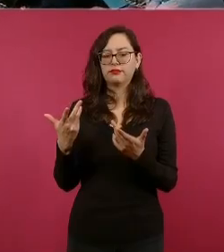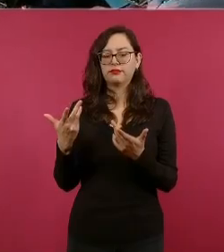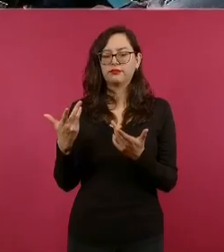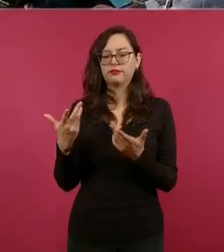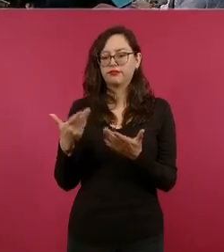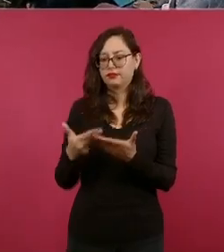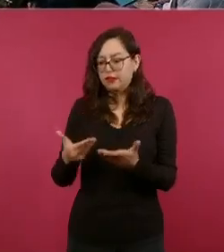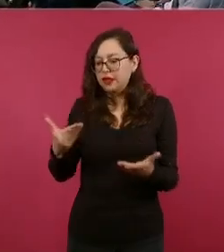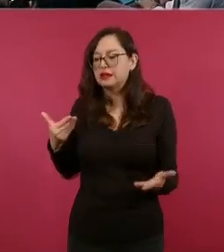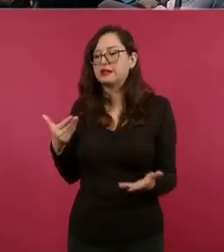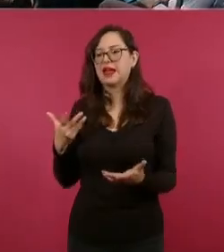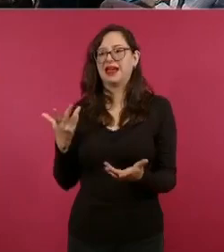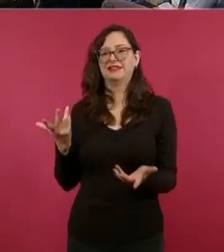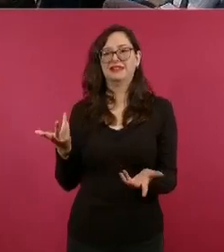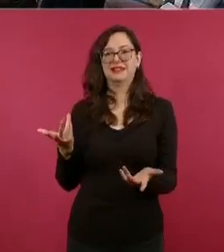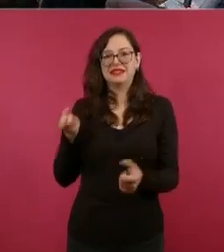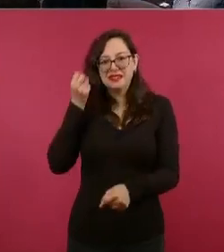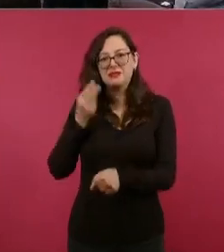preventiva,